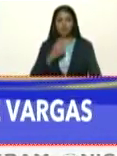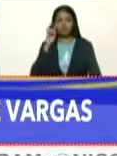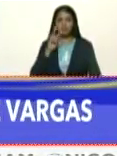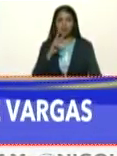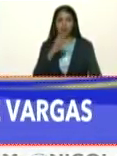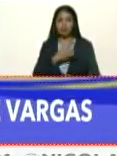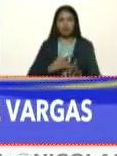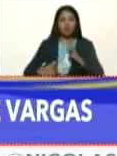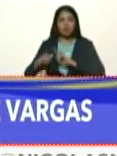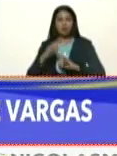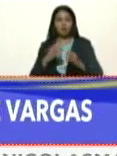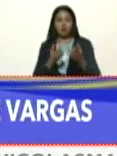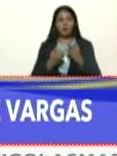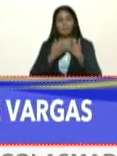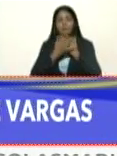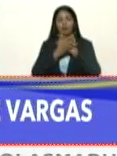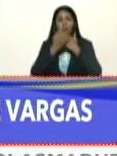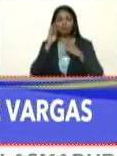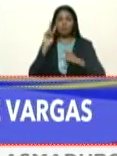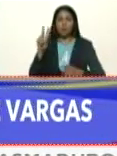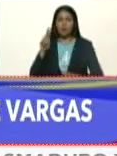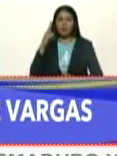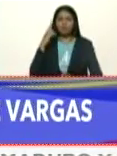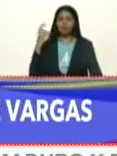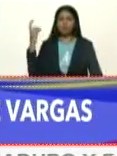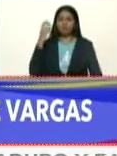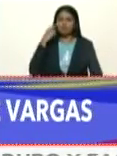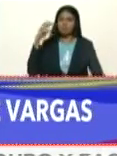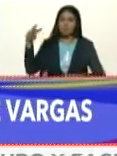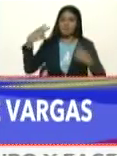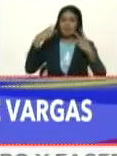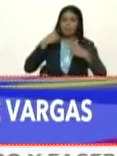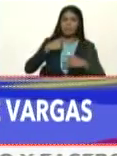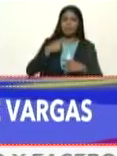compañeros, compatriotas que me escuchan, de dónde viene